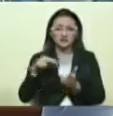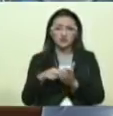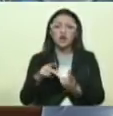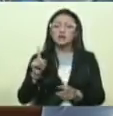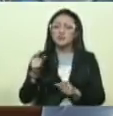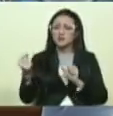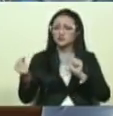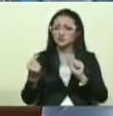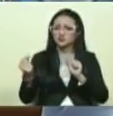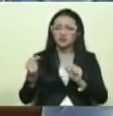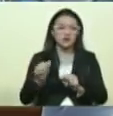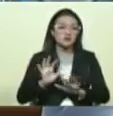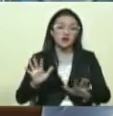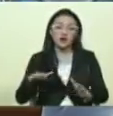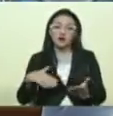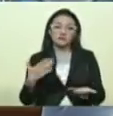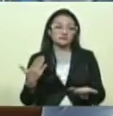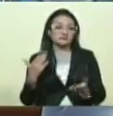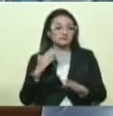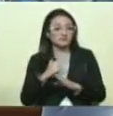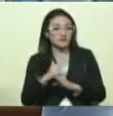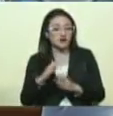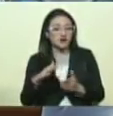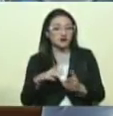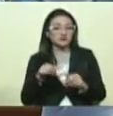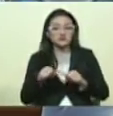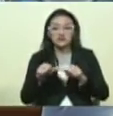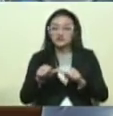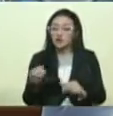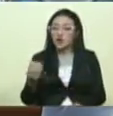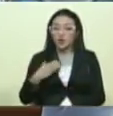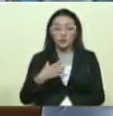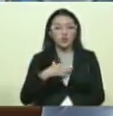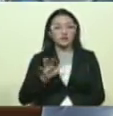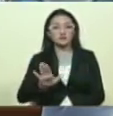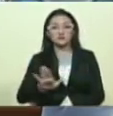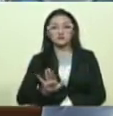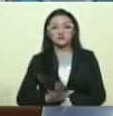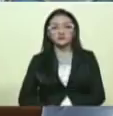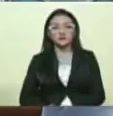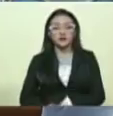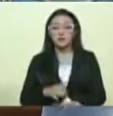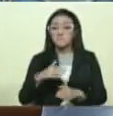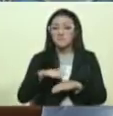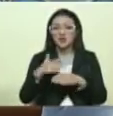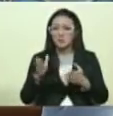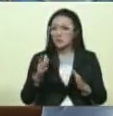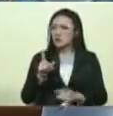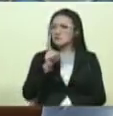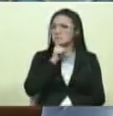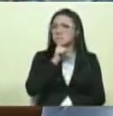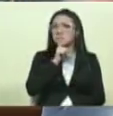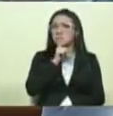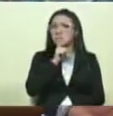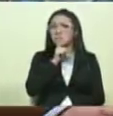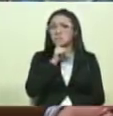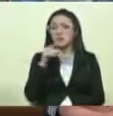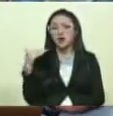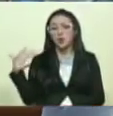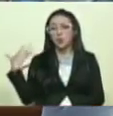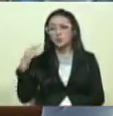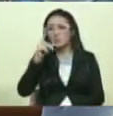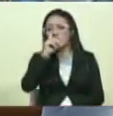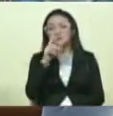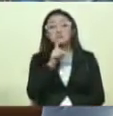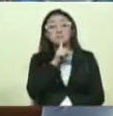ya que este tipo de flagelos no fueron siquiera tocados por el Ministerio Público durante los últimos